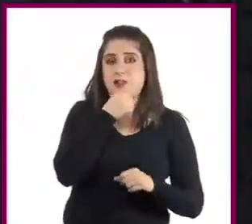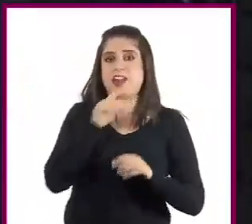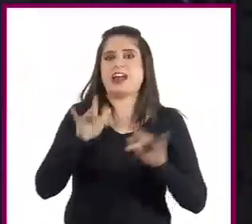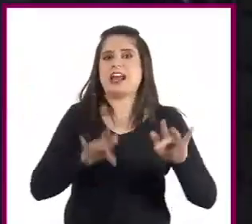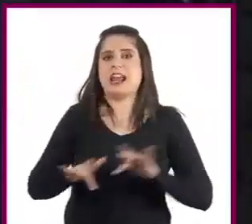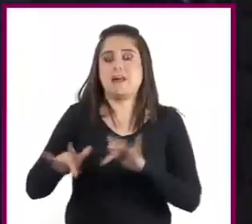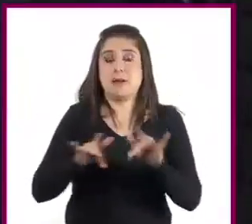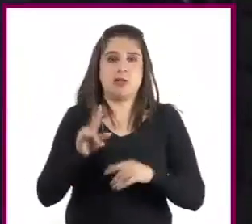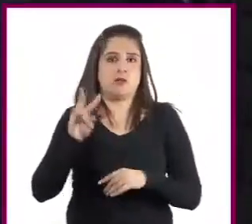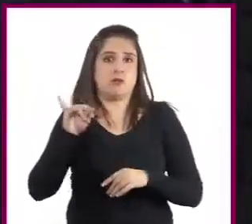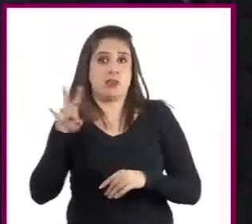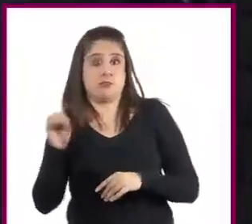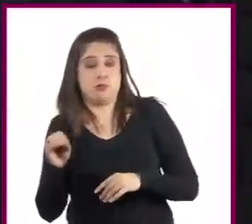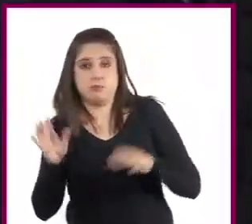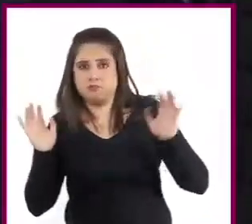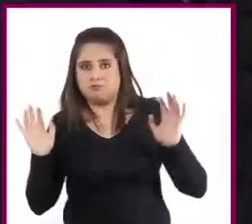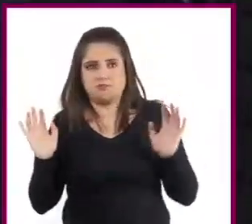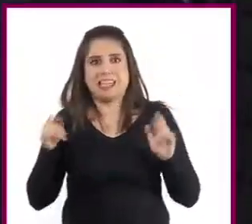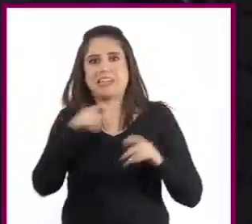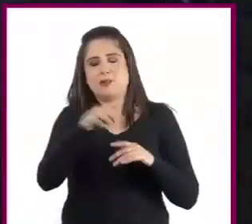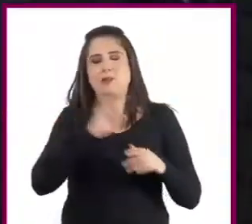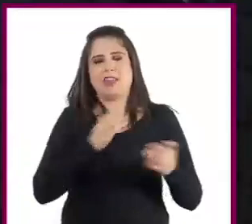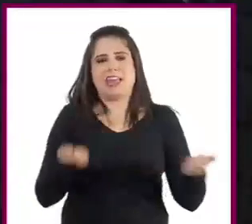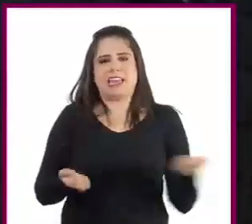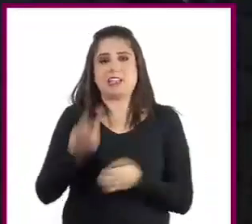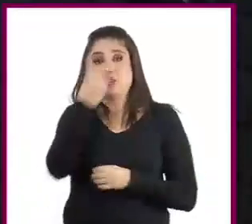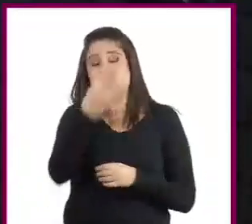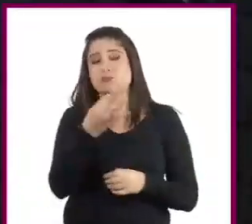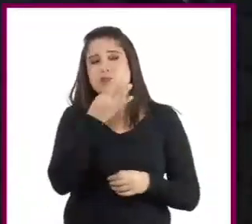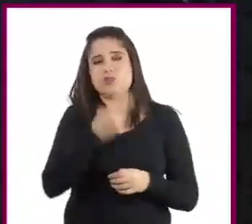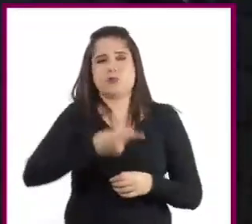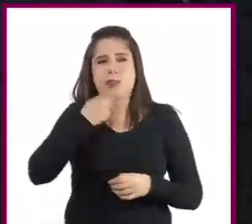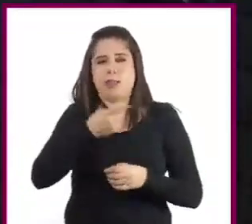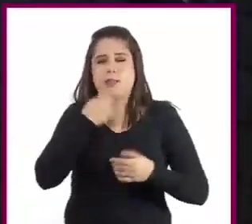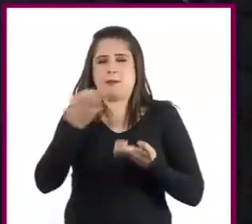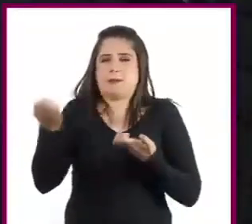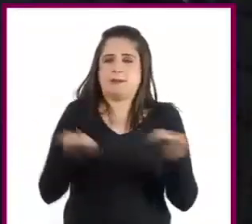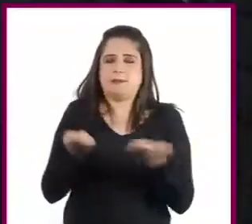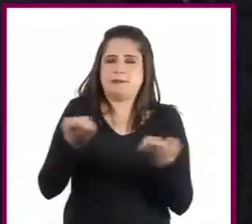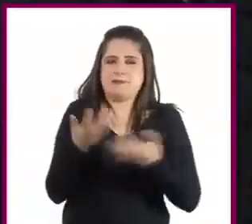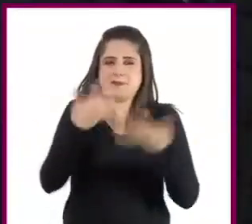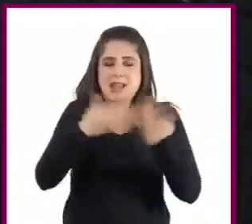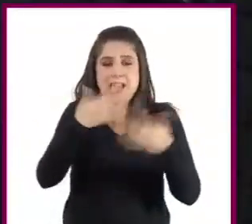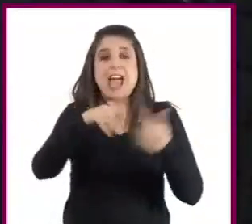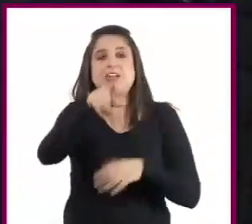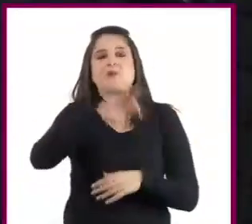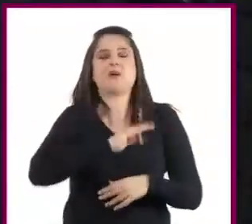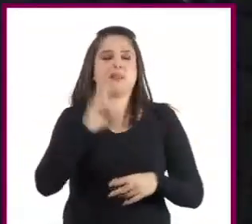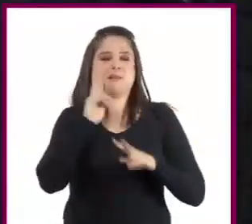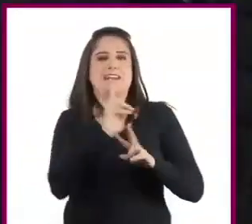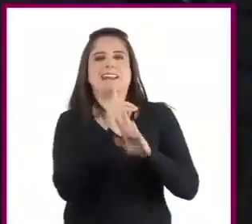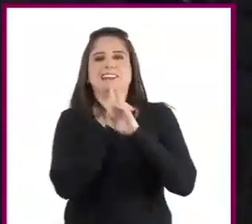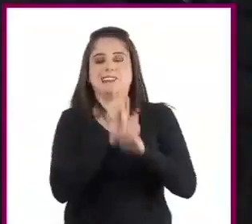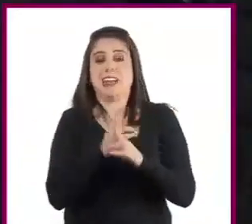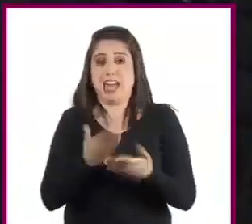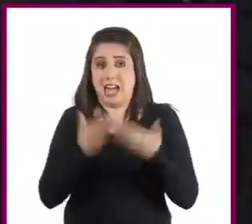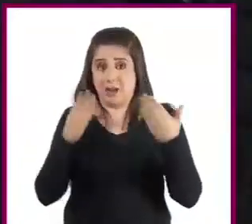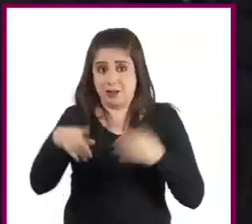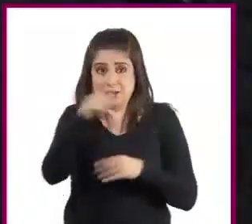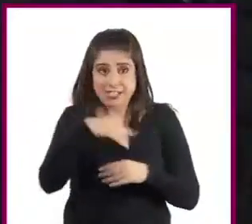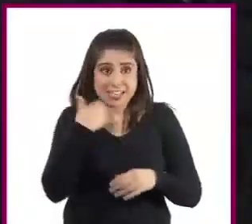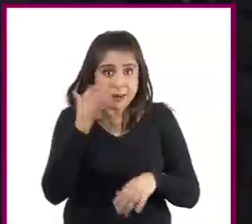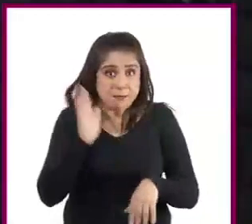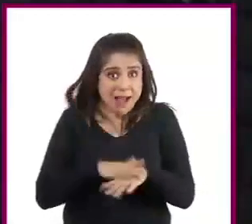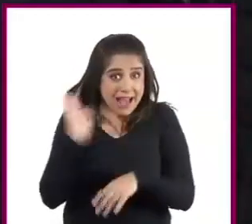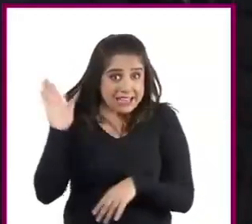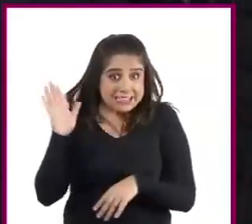grabado o en vivo. Realiza este ejercicio durante 2 minutos para que notes el resultado. Ahora, ¿quieres un reto más